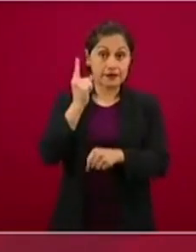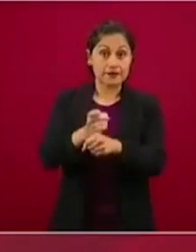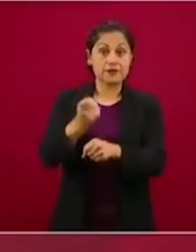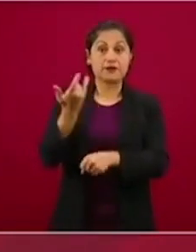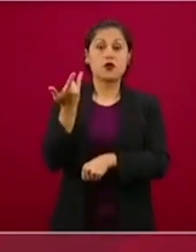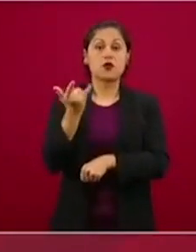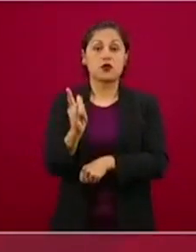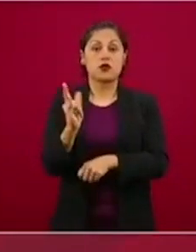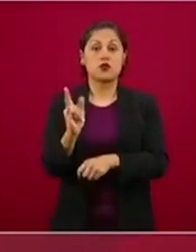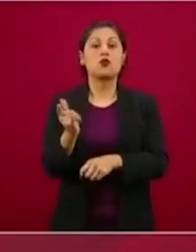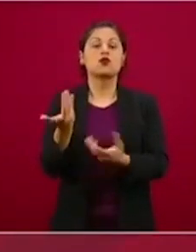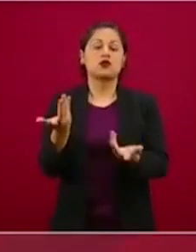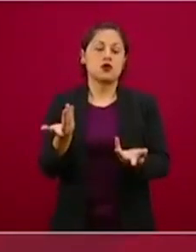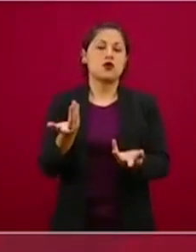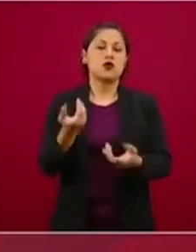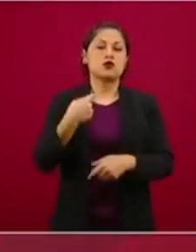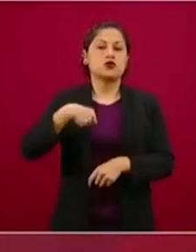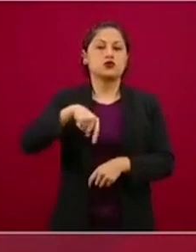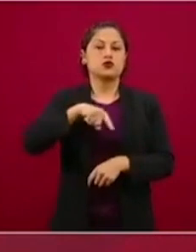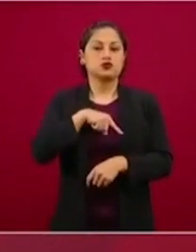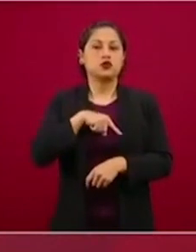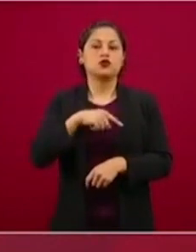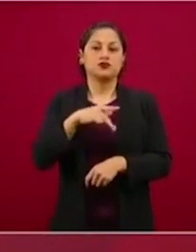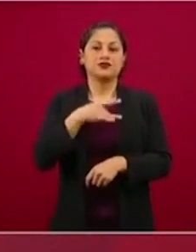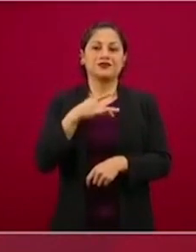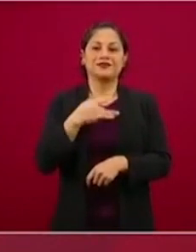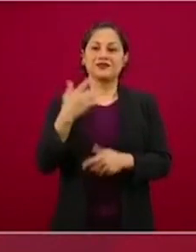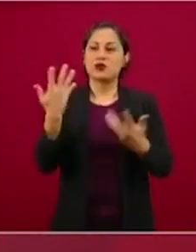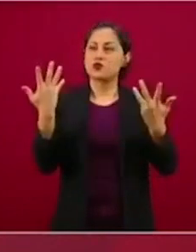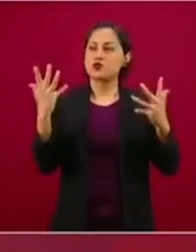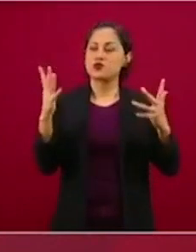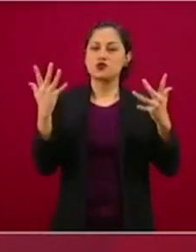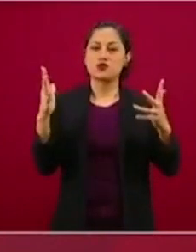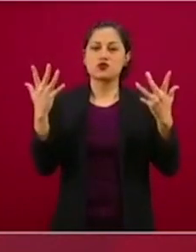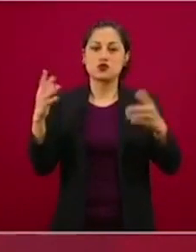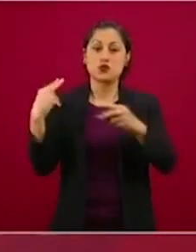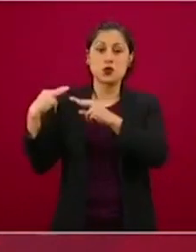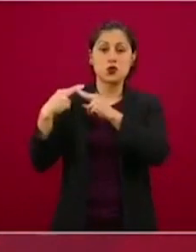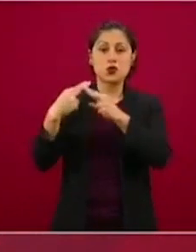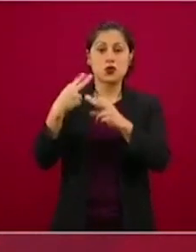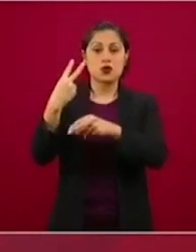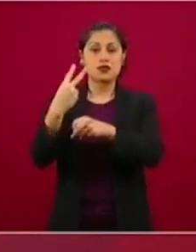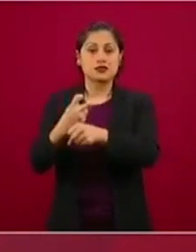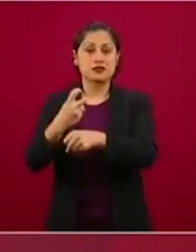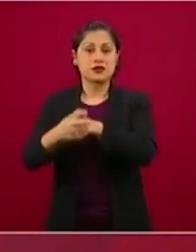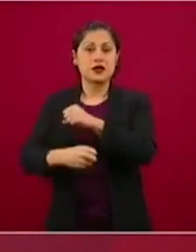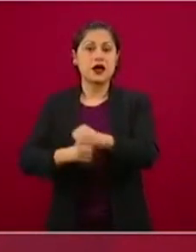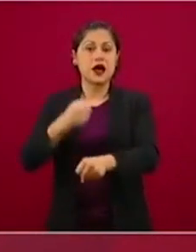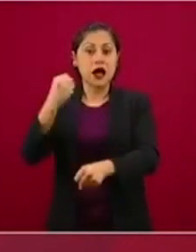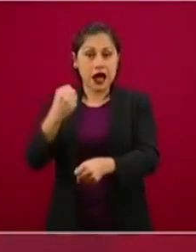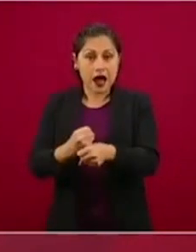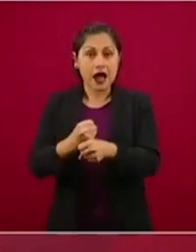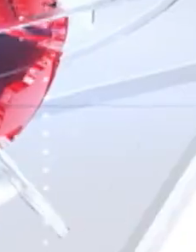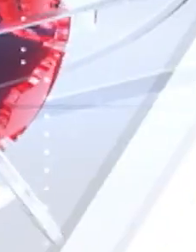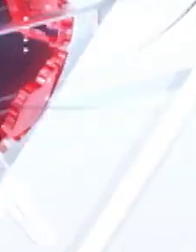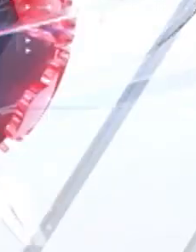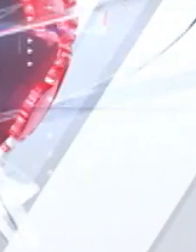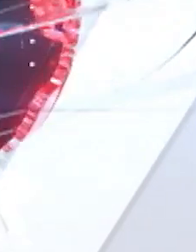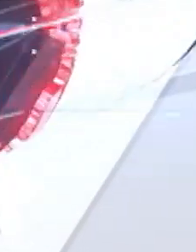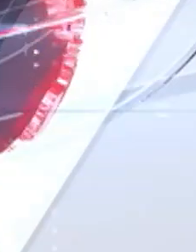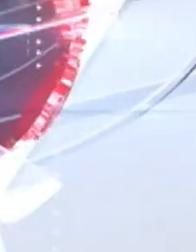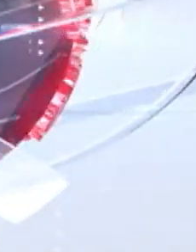por el COVID-19, ayudando a los más vulnerables. Informó para Latinoamérica al Día Teresa González.